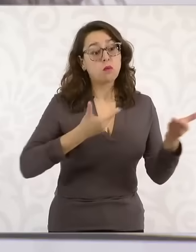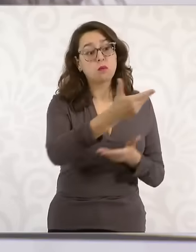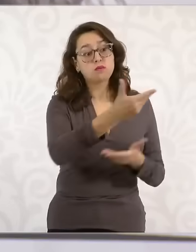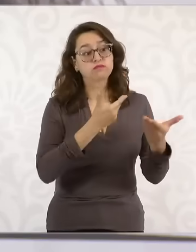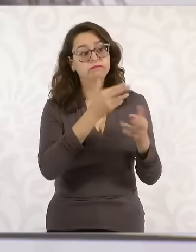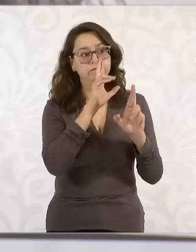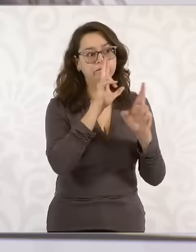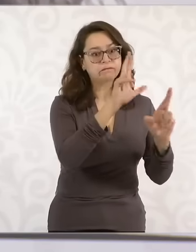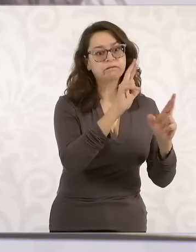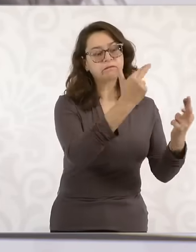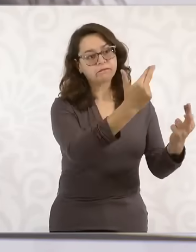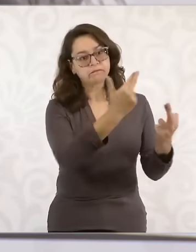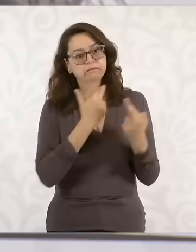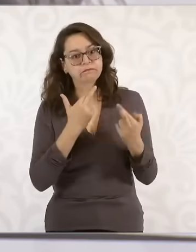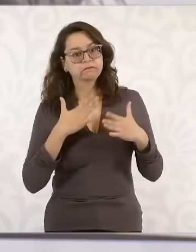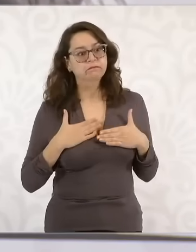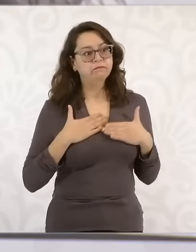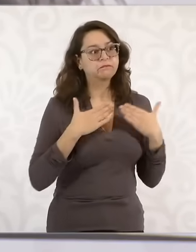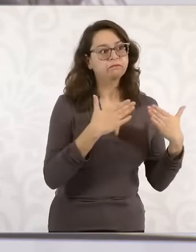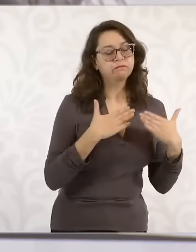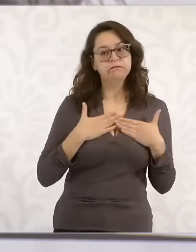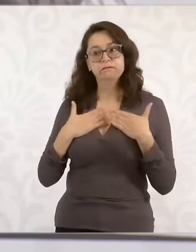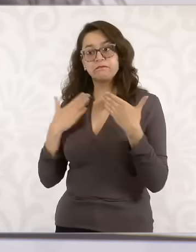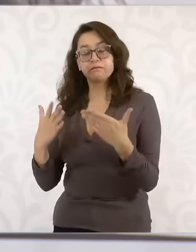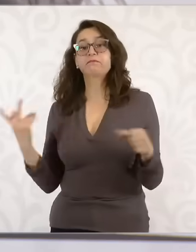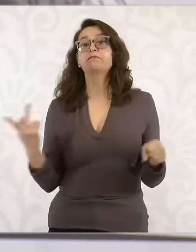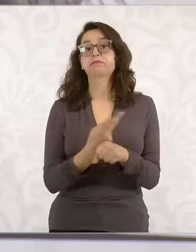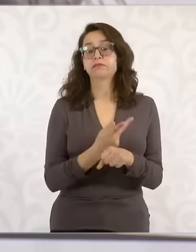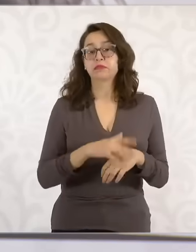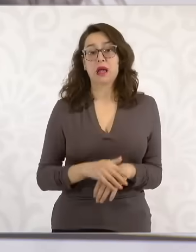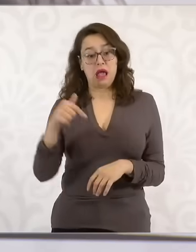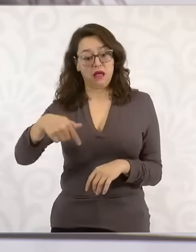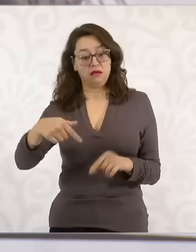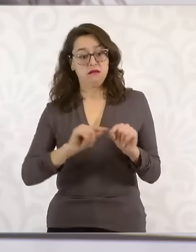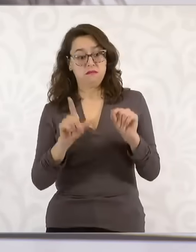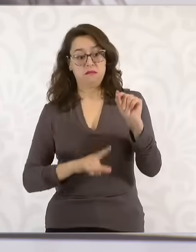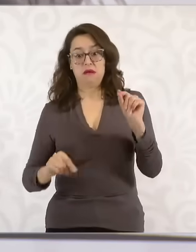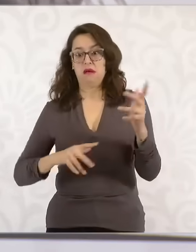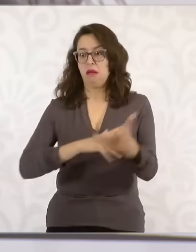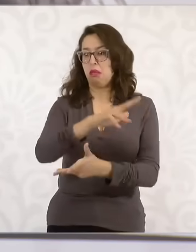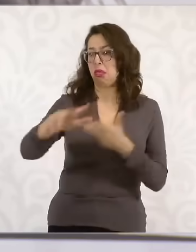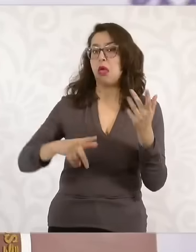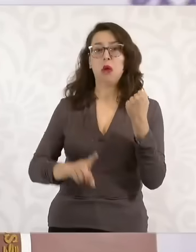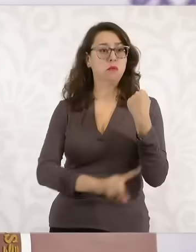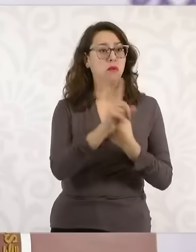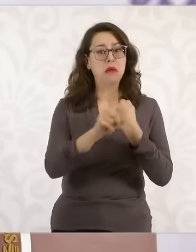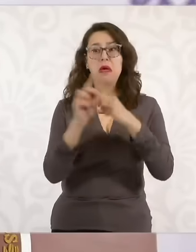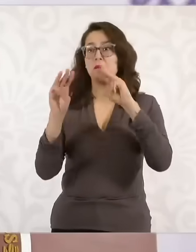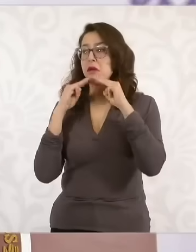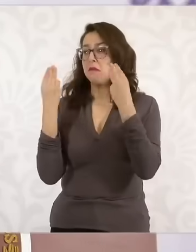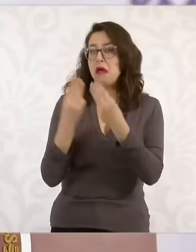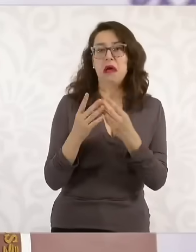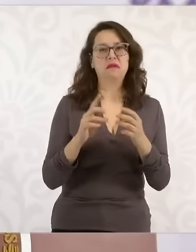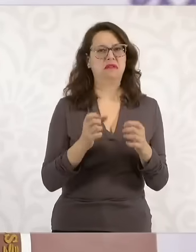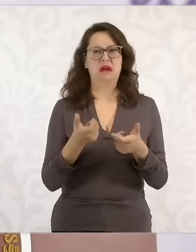esta violencia que se vive en nuestro país tiene entre sus causas la entrada ilegal de armas de alto poder desde